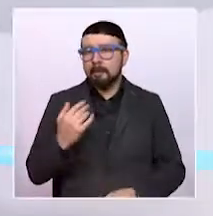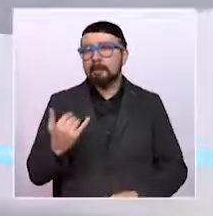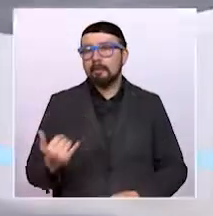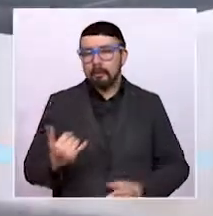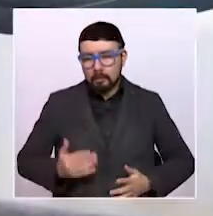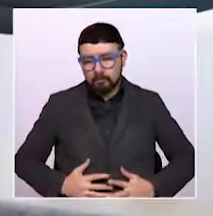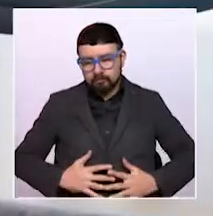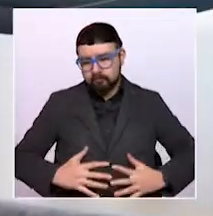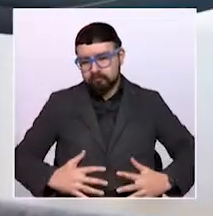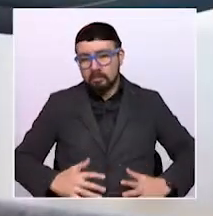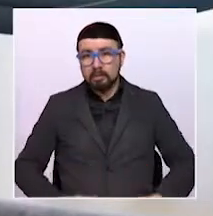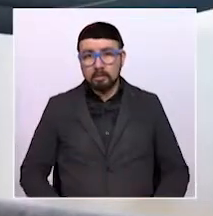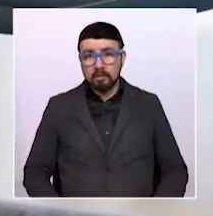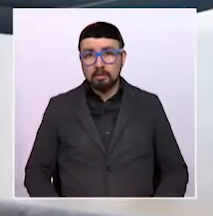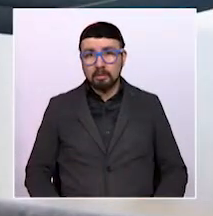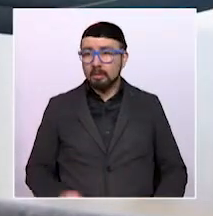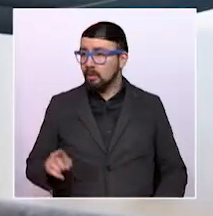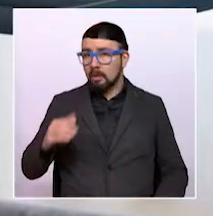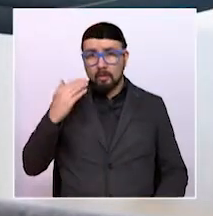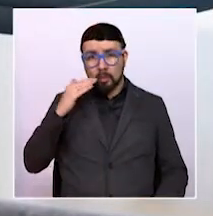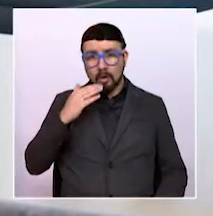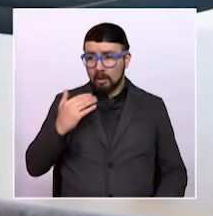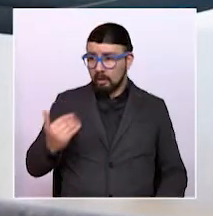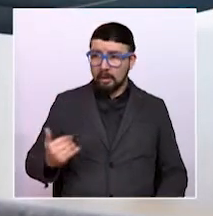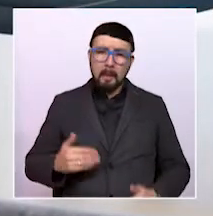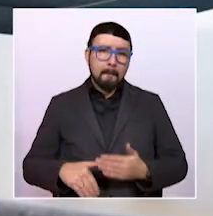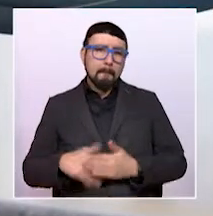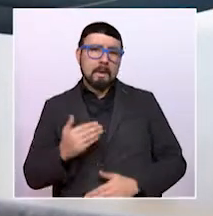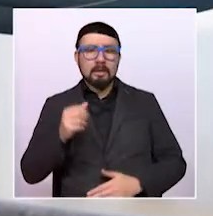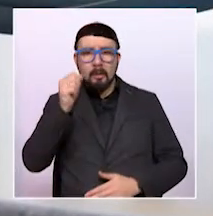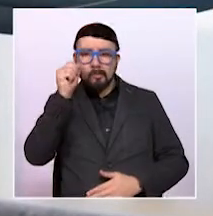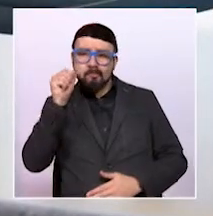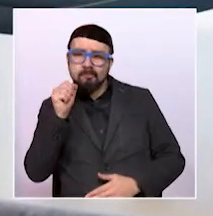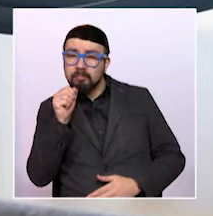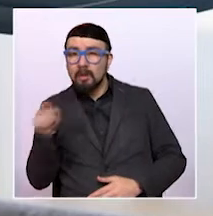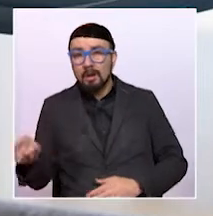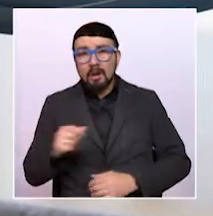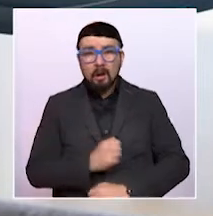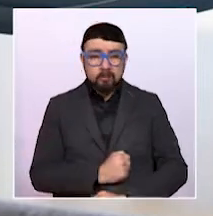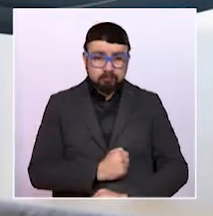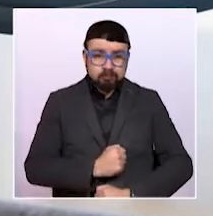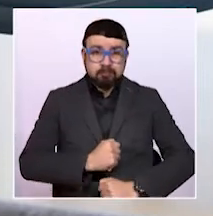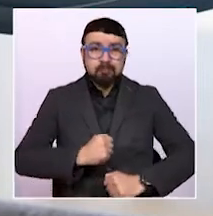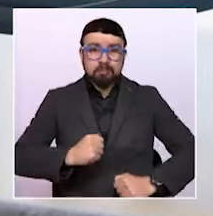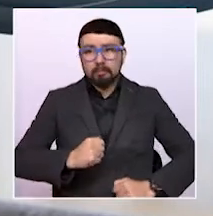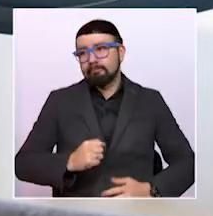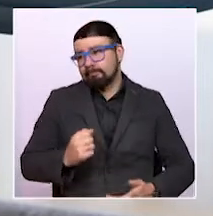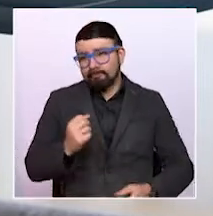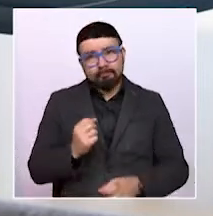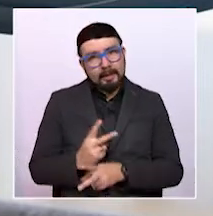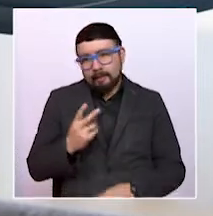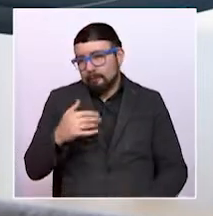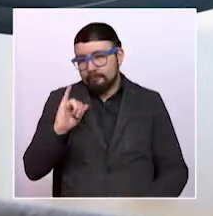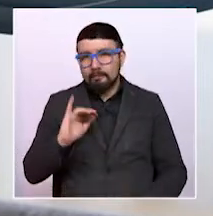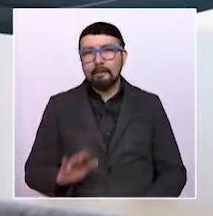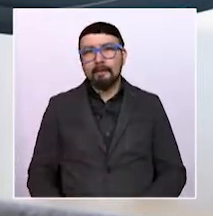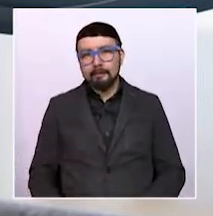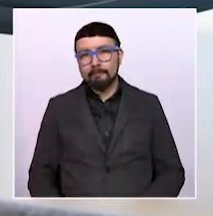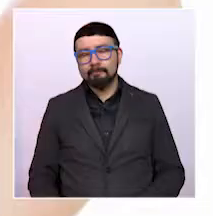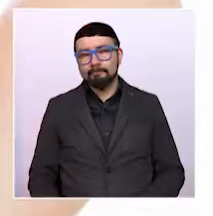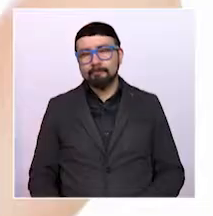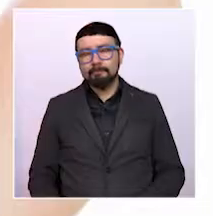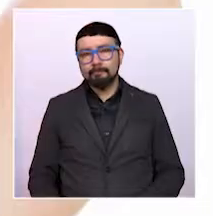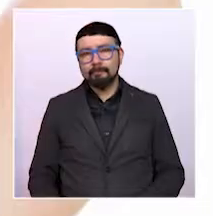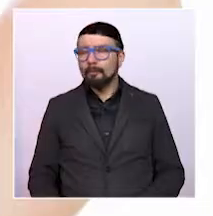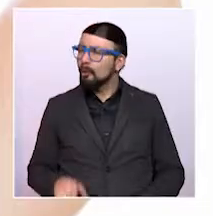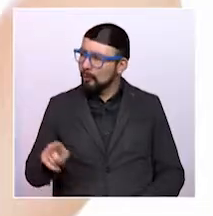el hecho que una mamita empiece su embarazo en sobrepeso y más aún en obesidad la pone en riesgo y mira a ti